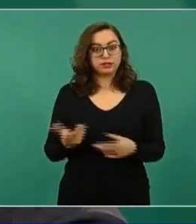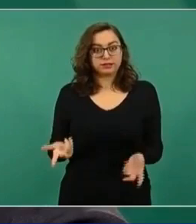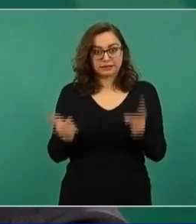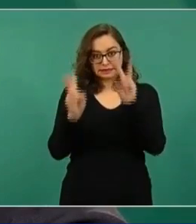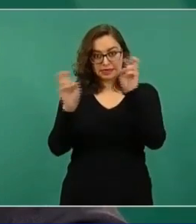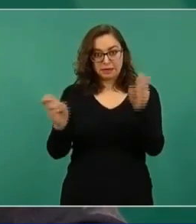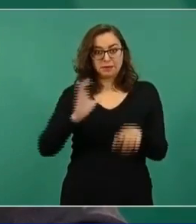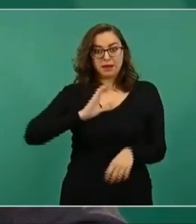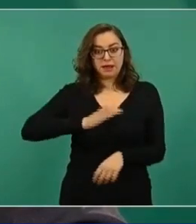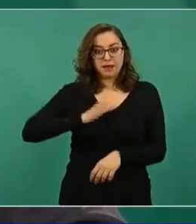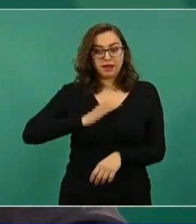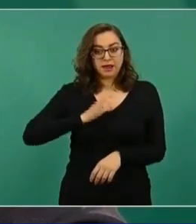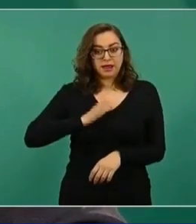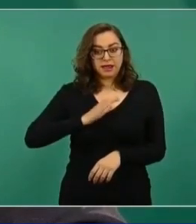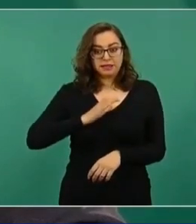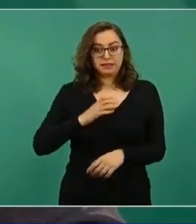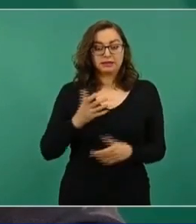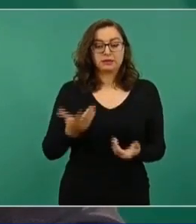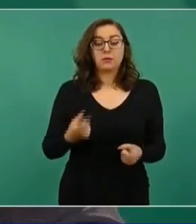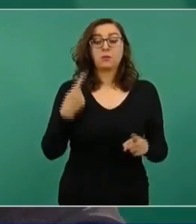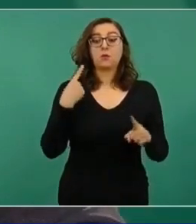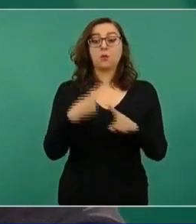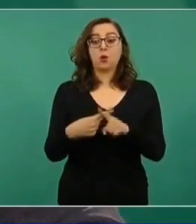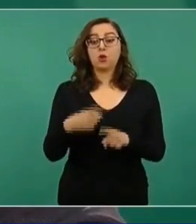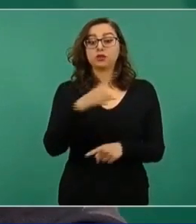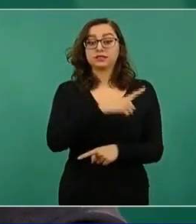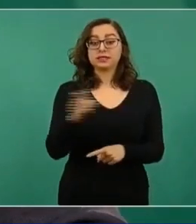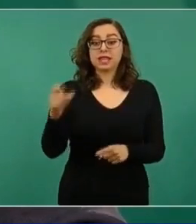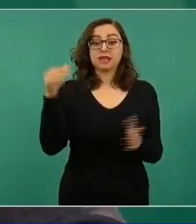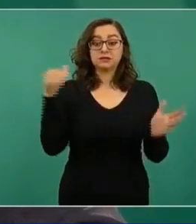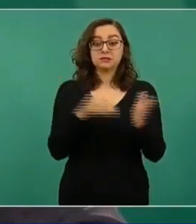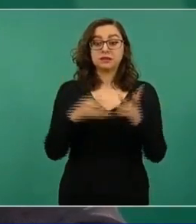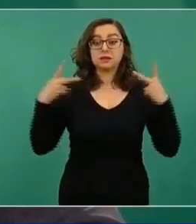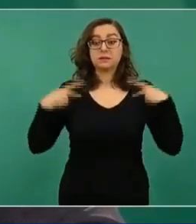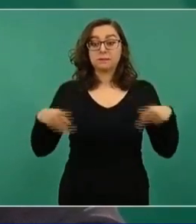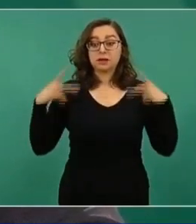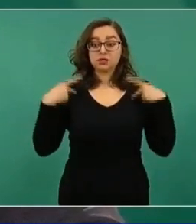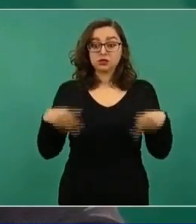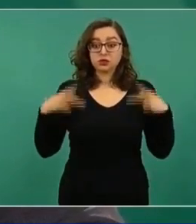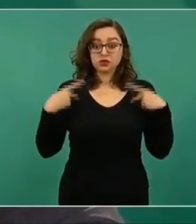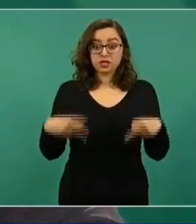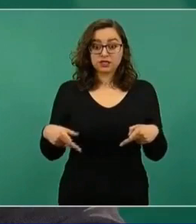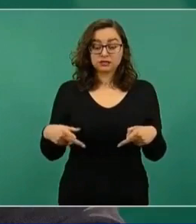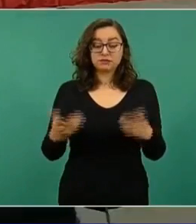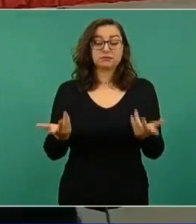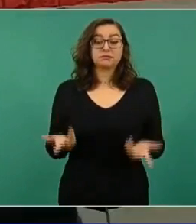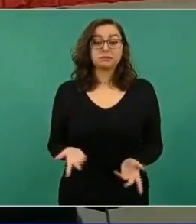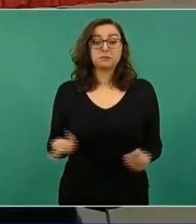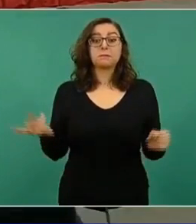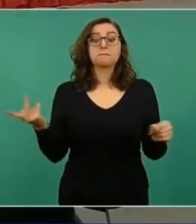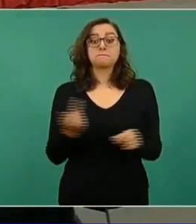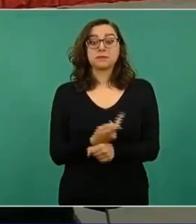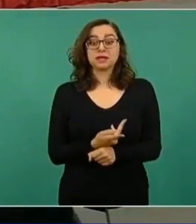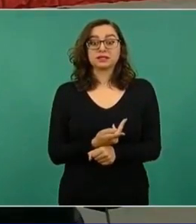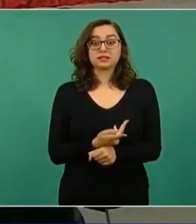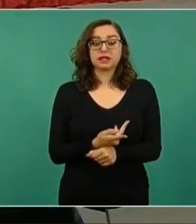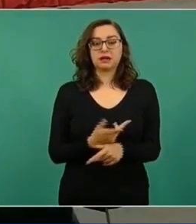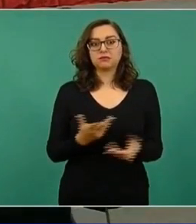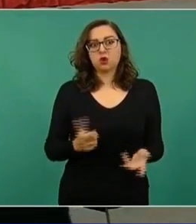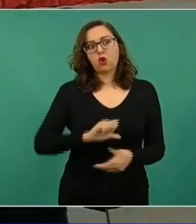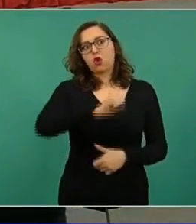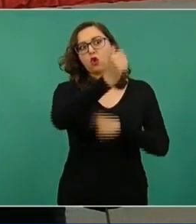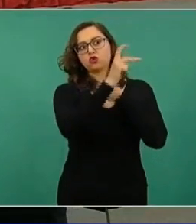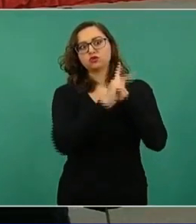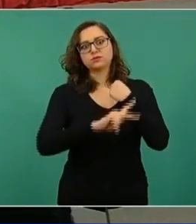área por 100,000 habitantes, y sin embargo tenemos que algunos cuentan en otros países con 5